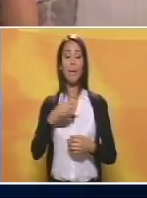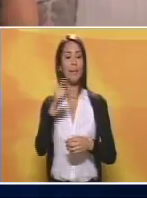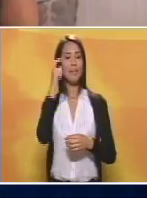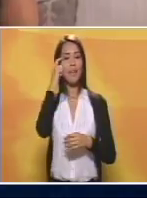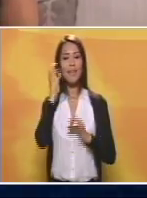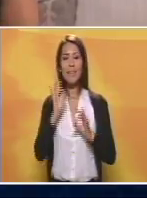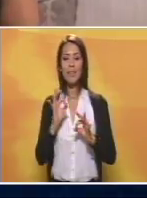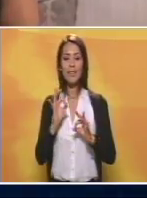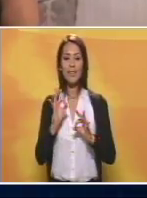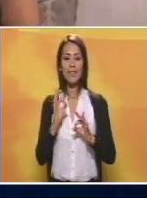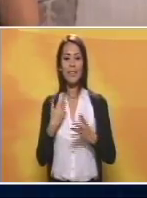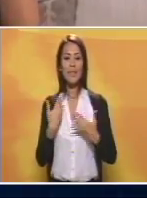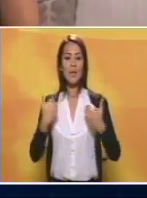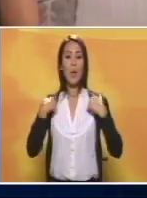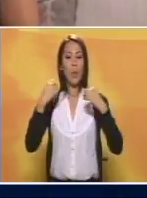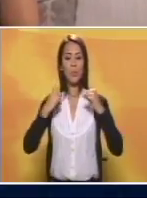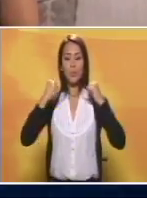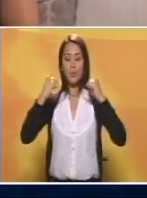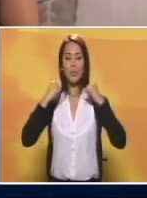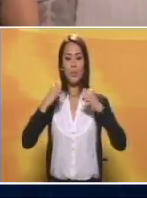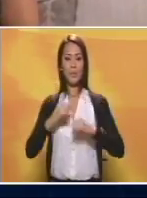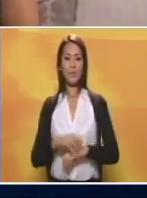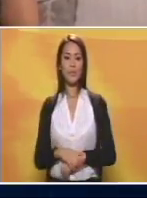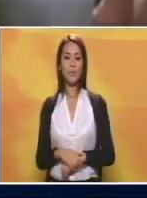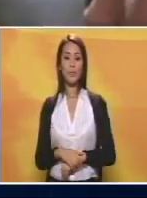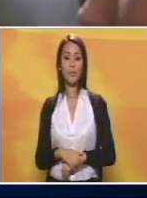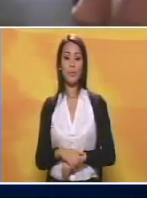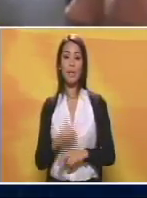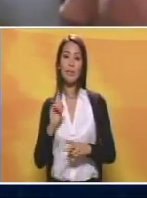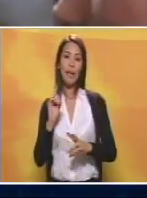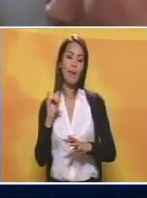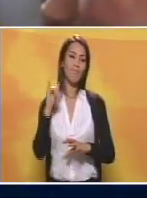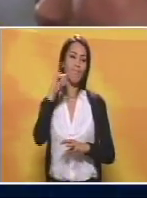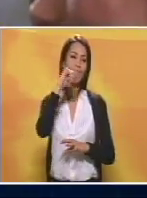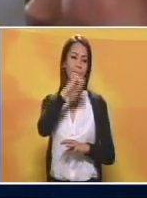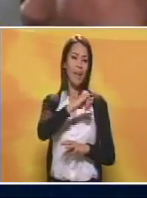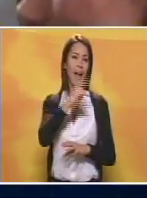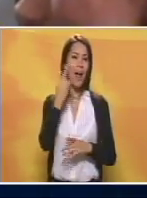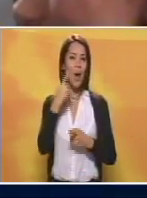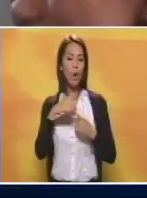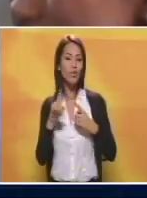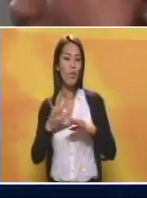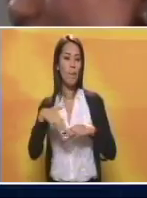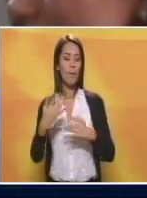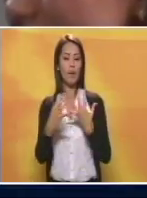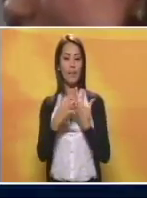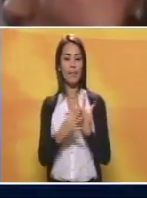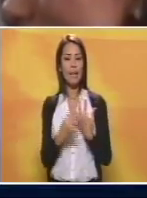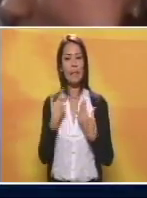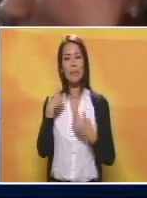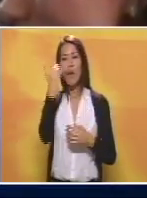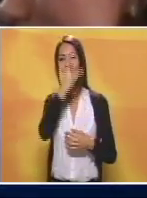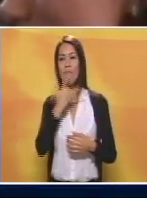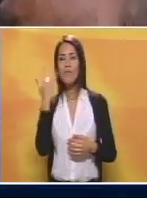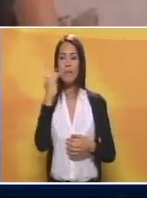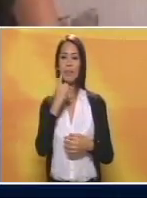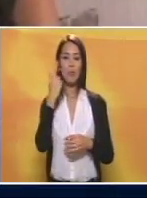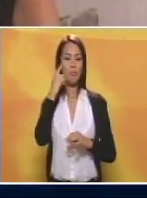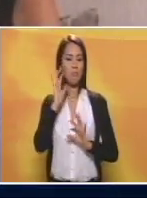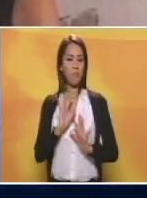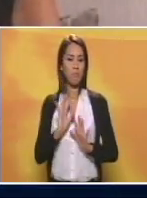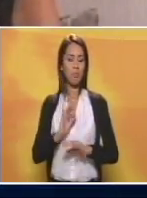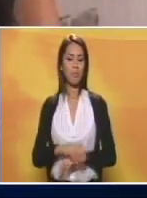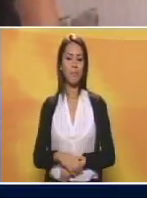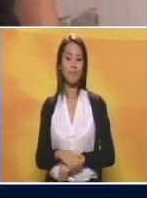y dedican más tiempo a ejercitarse. De la luna de miel, aunque no está confirmado, aseguran que irán a África, concretamente a Botswana y